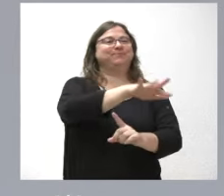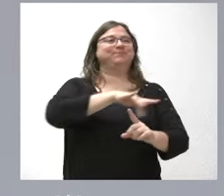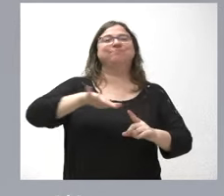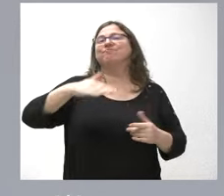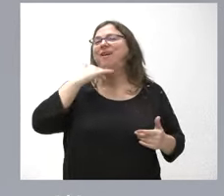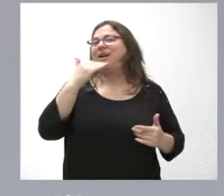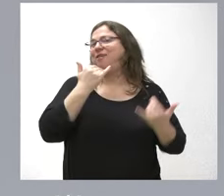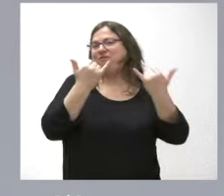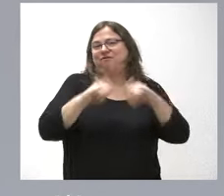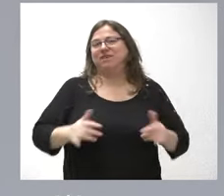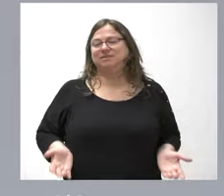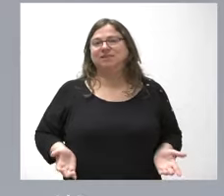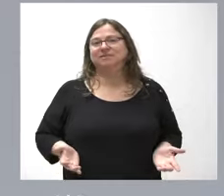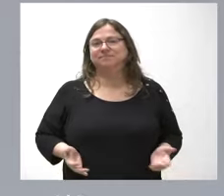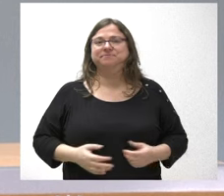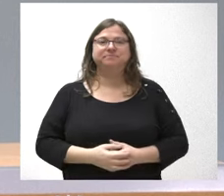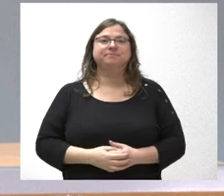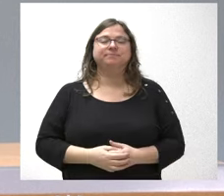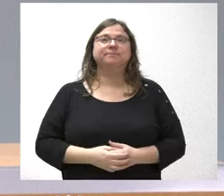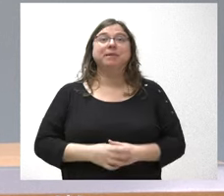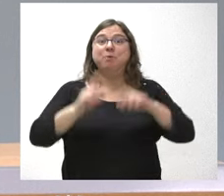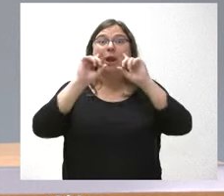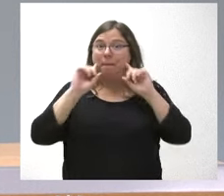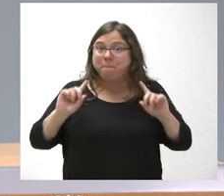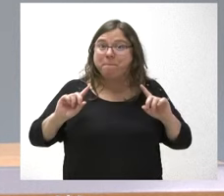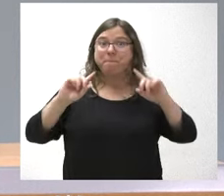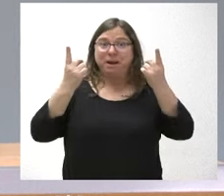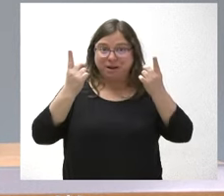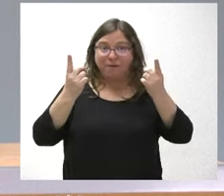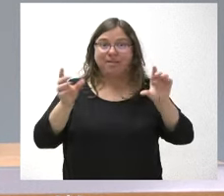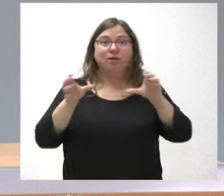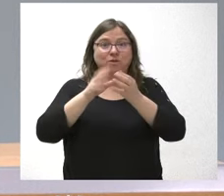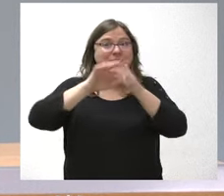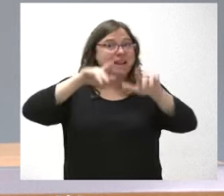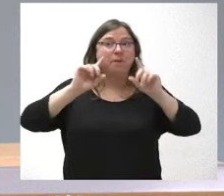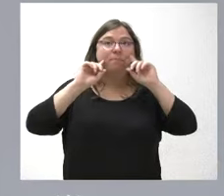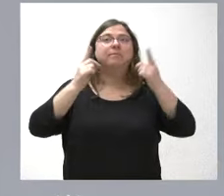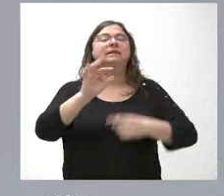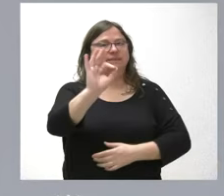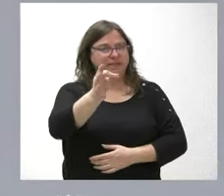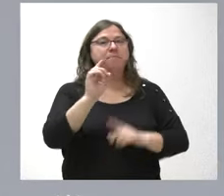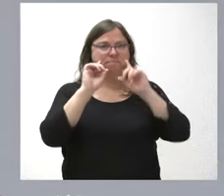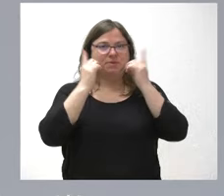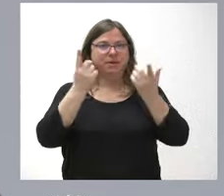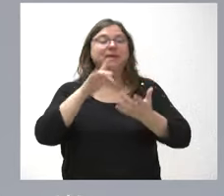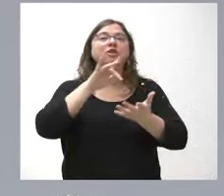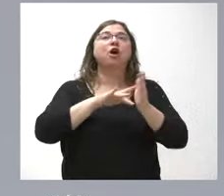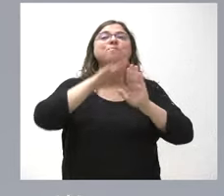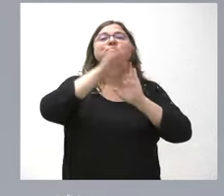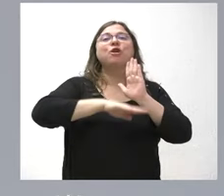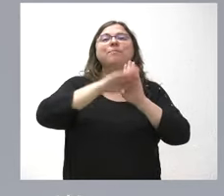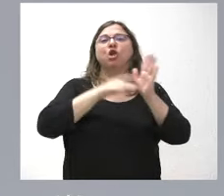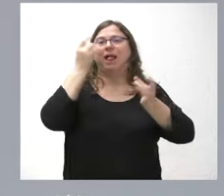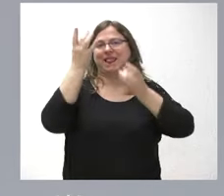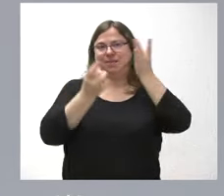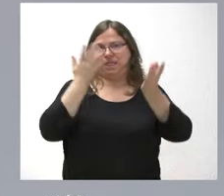en el que celebrar ese día. Pero es la primera vez que la Junta hace una programación. Es el primer año en el que hay una programación de